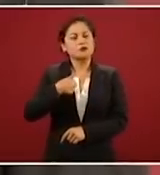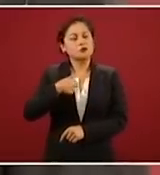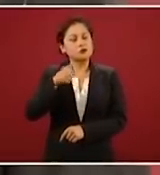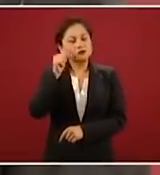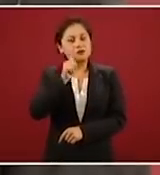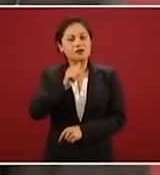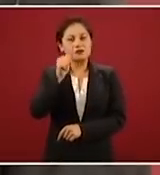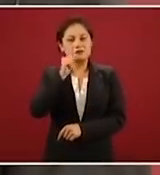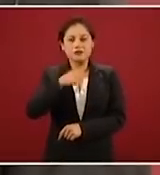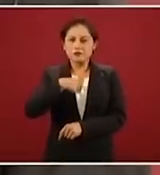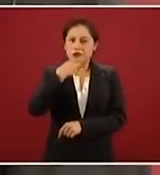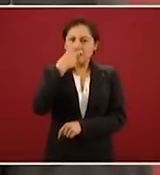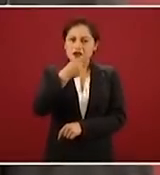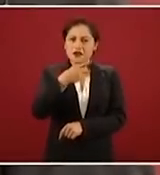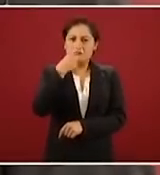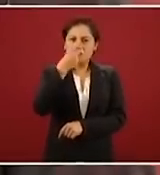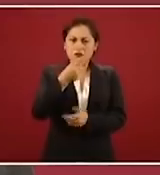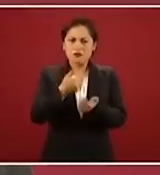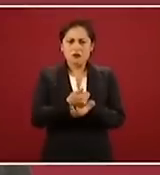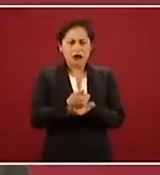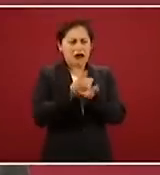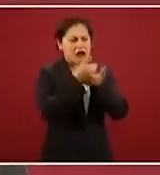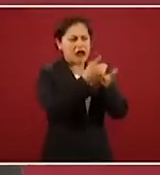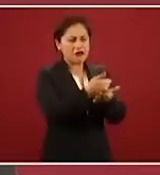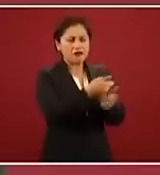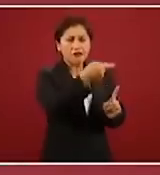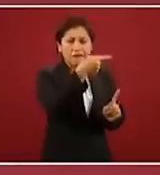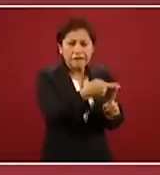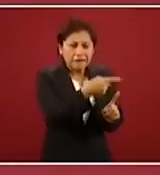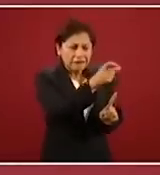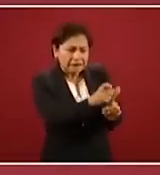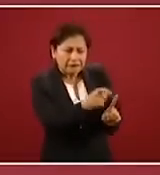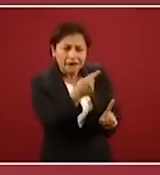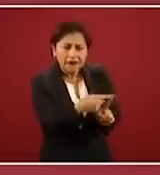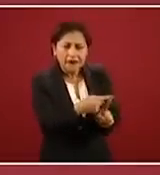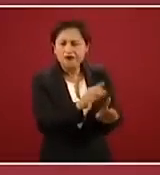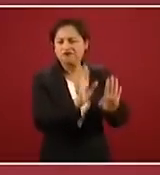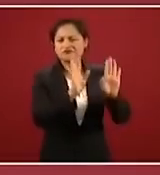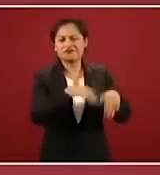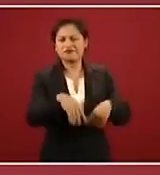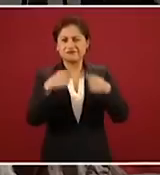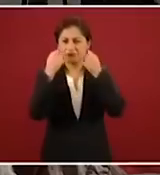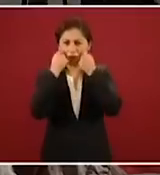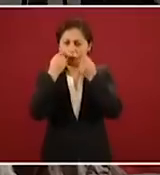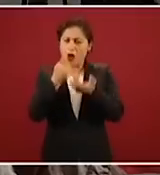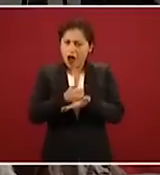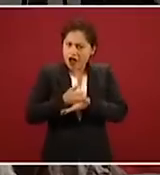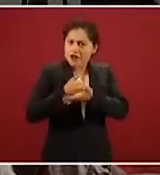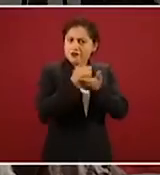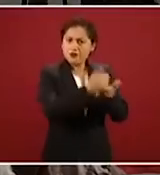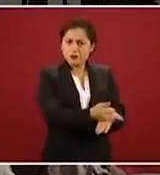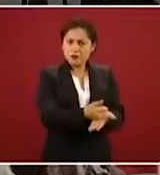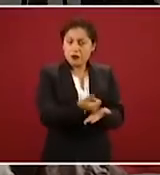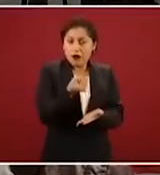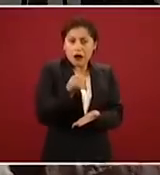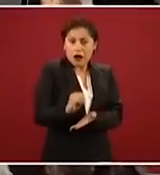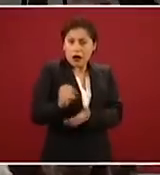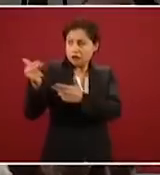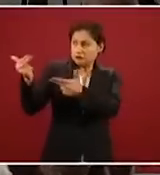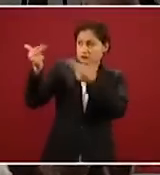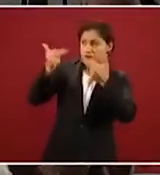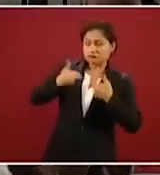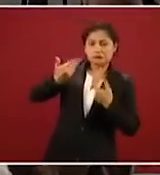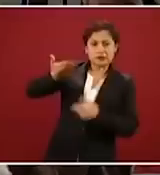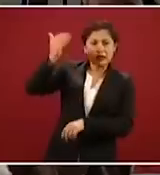el bien sin mirar a quién. Ese es el legado de nuestros antepasados. Bueno, pero en fin, estuvo muy bien